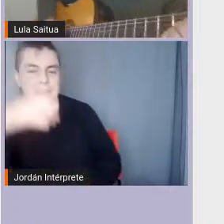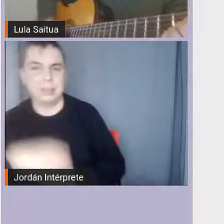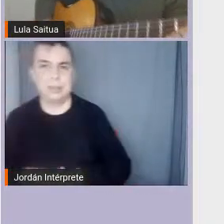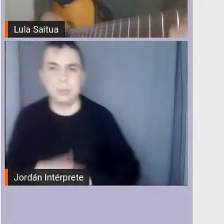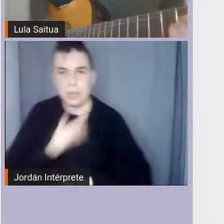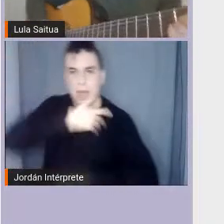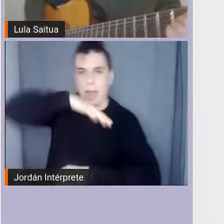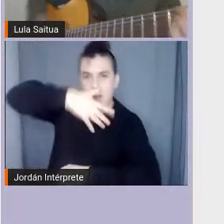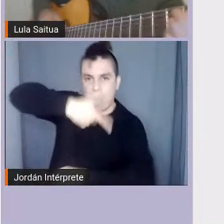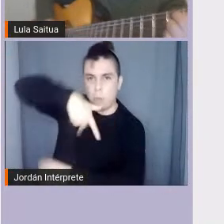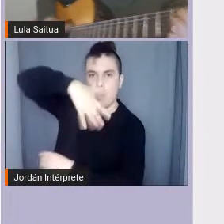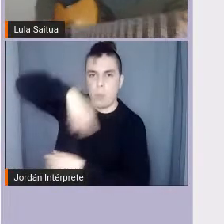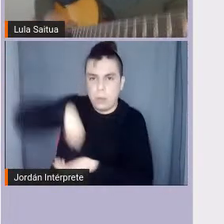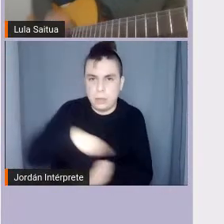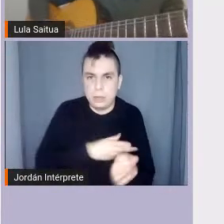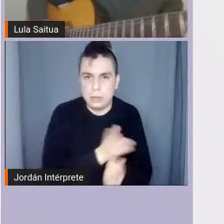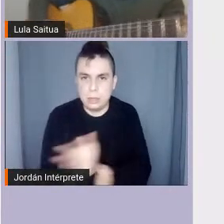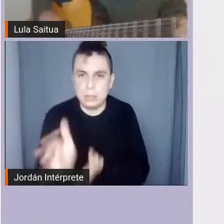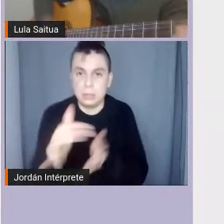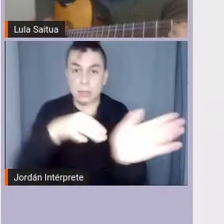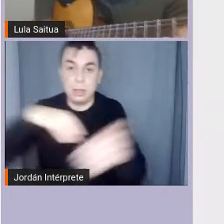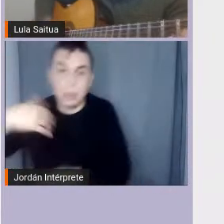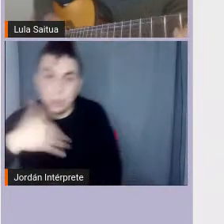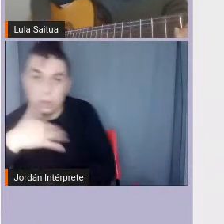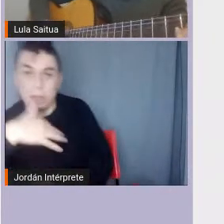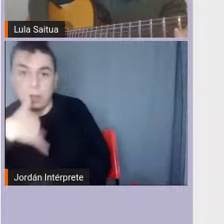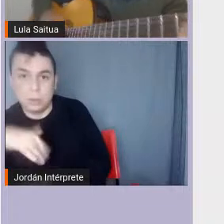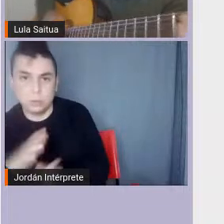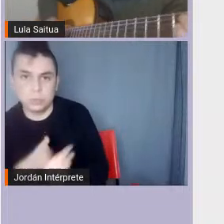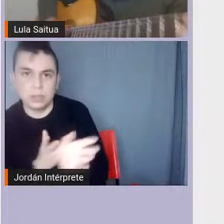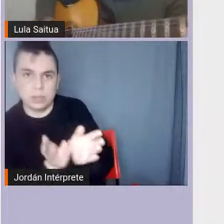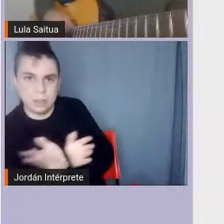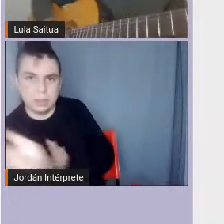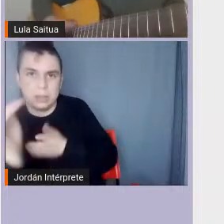busca, busca, tu sendero,